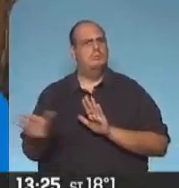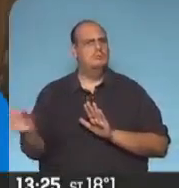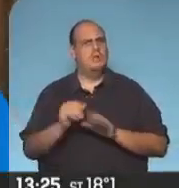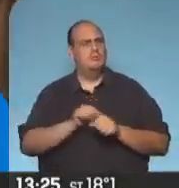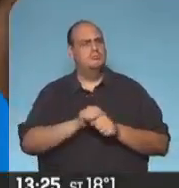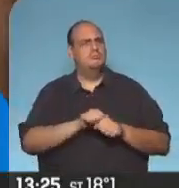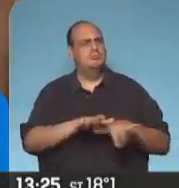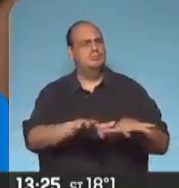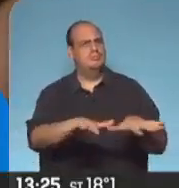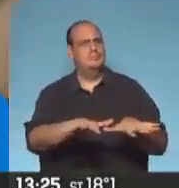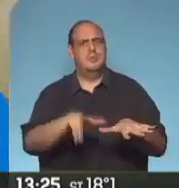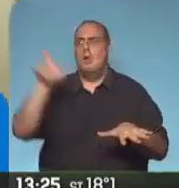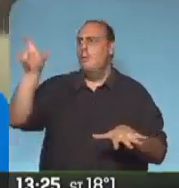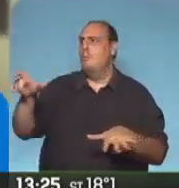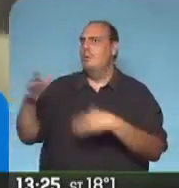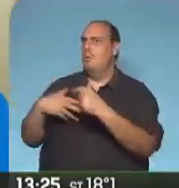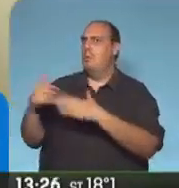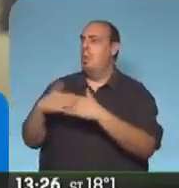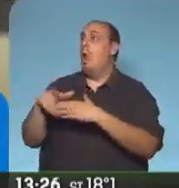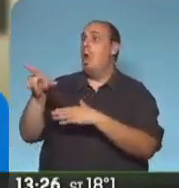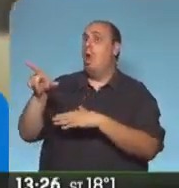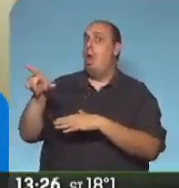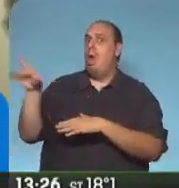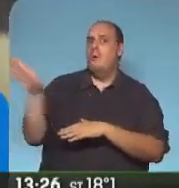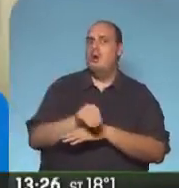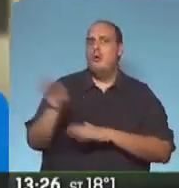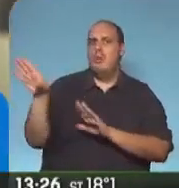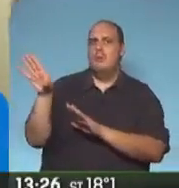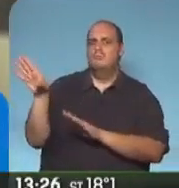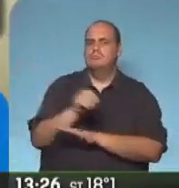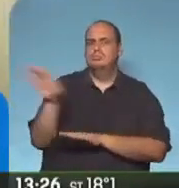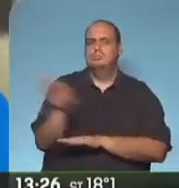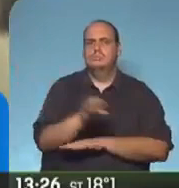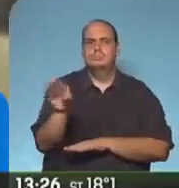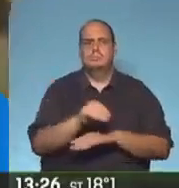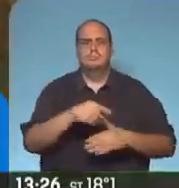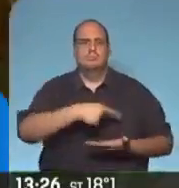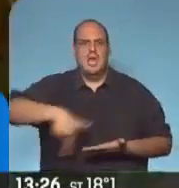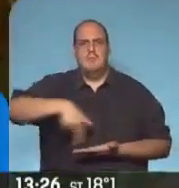efecto, se contagiaron de ver a otra persona haciéndolo y dijeron, ¡ah, yo también puedo hacerlo! Y se pusieron a